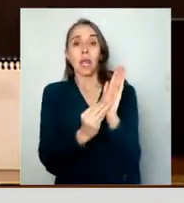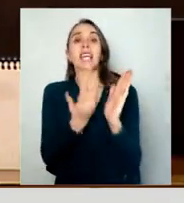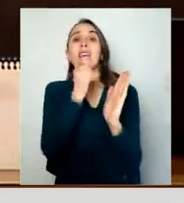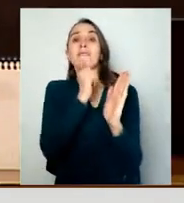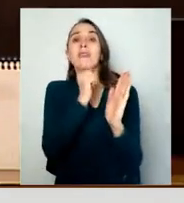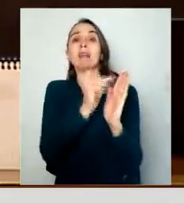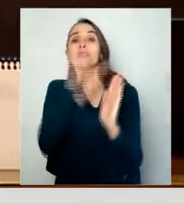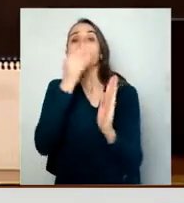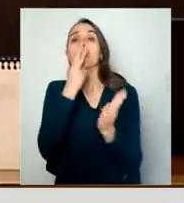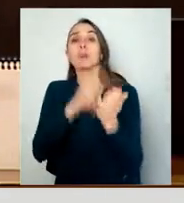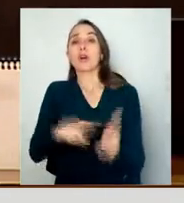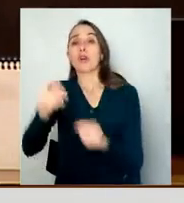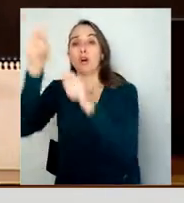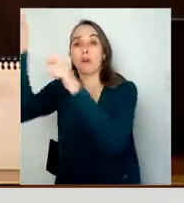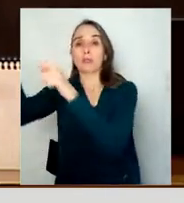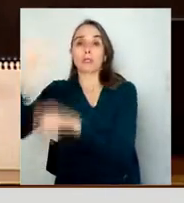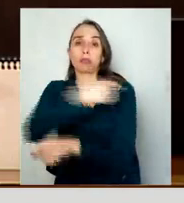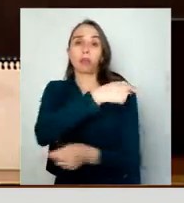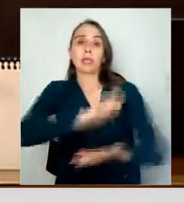se lo vamos a agregar acá